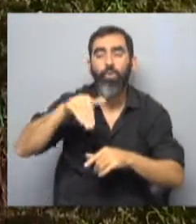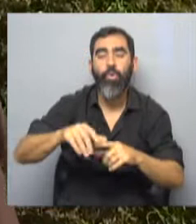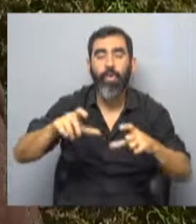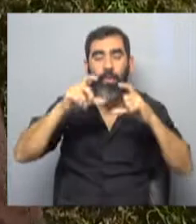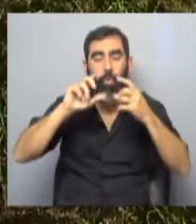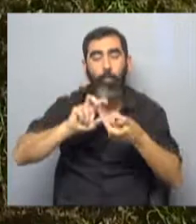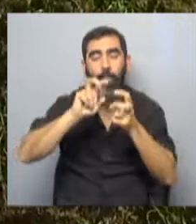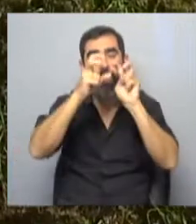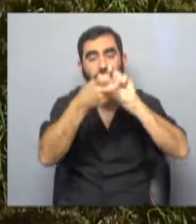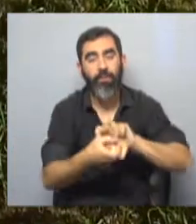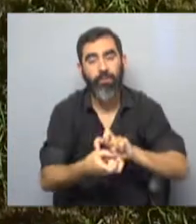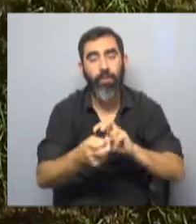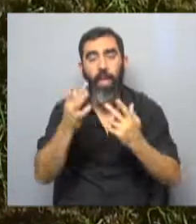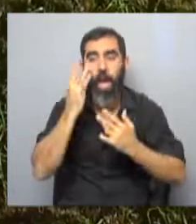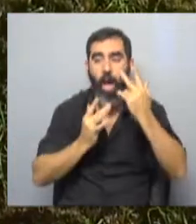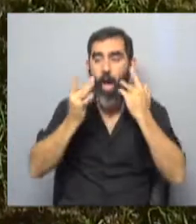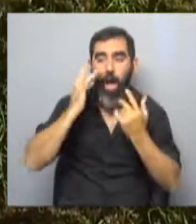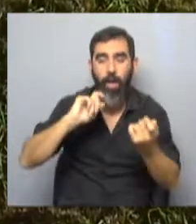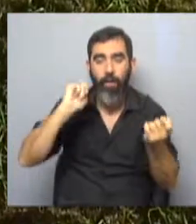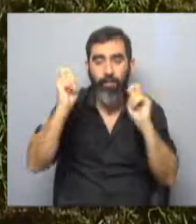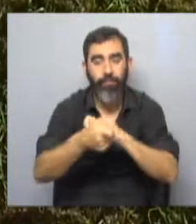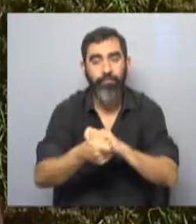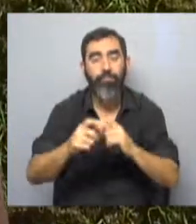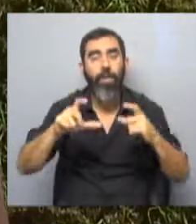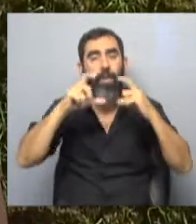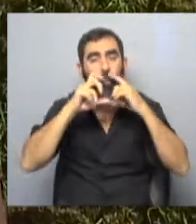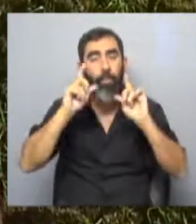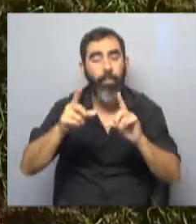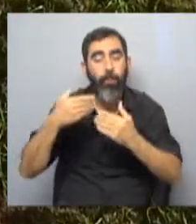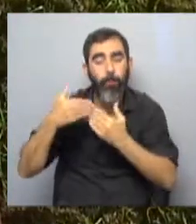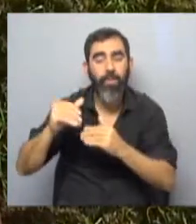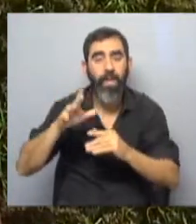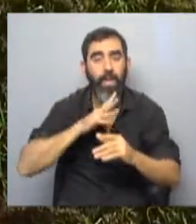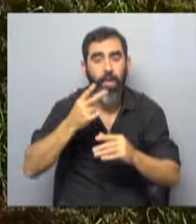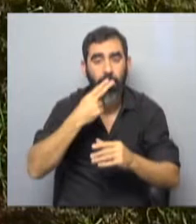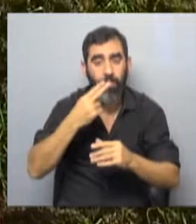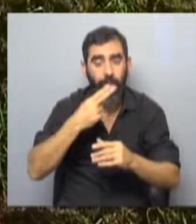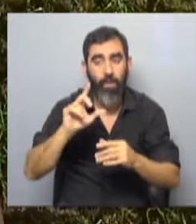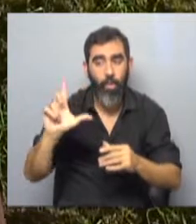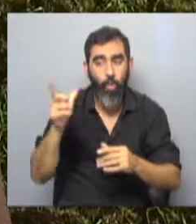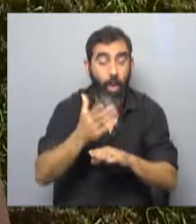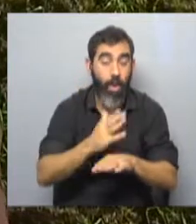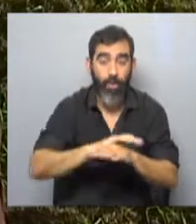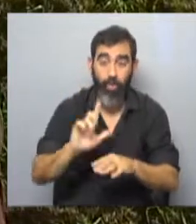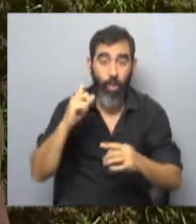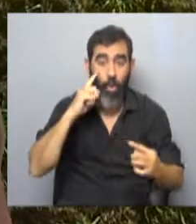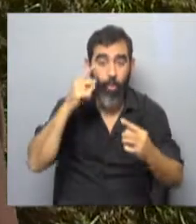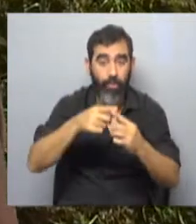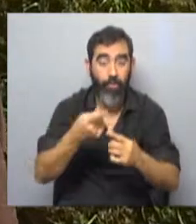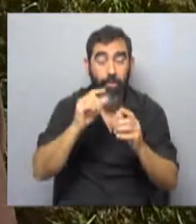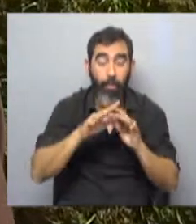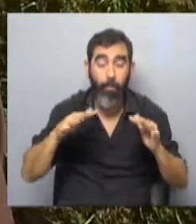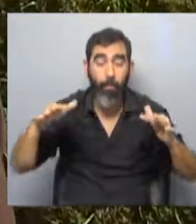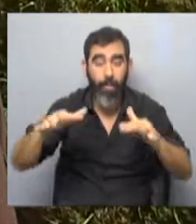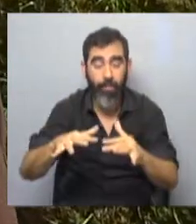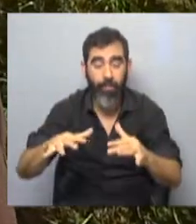reciclarlos y transformarlos en arte el tema de los tapabocas algo que al inicio de los más curiosos no estaba digamos no en el objetivo pero la pandemia